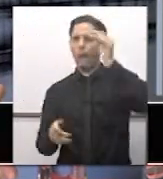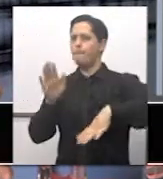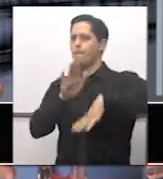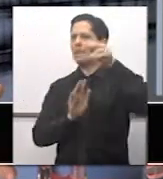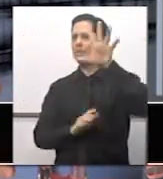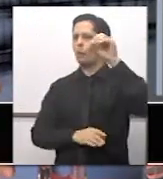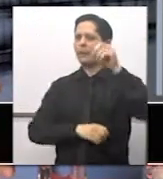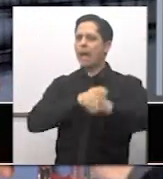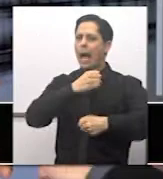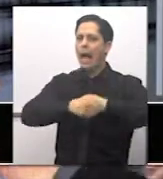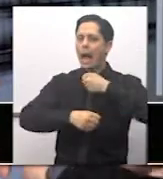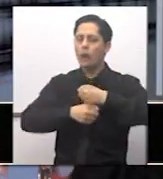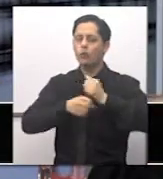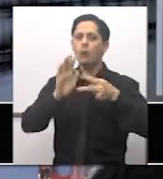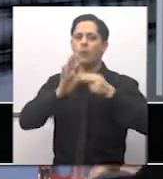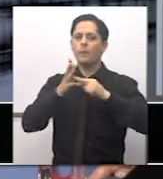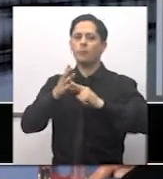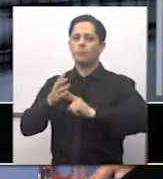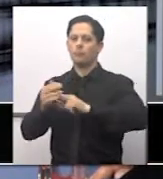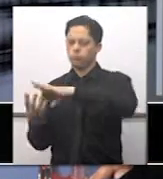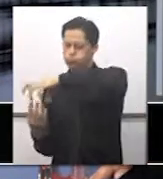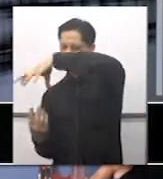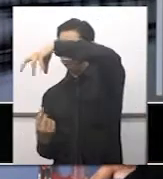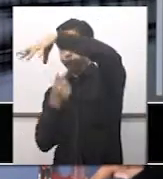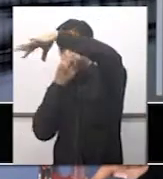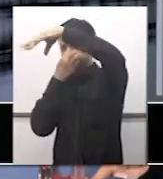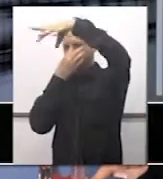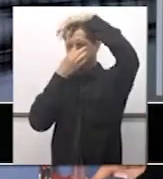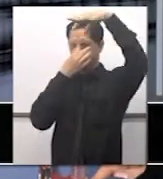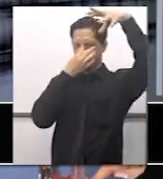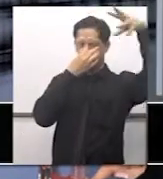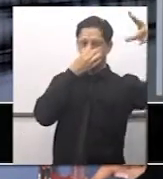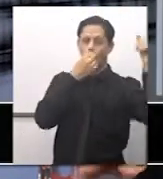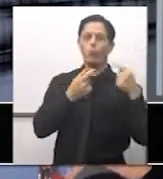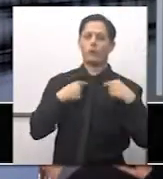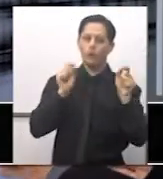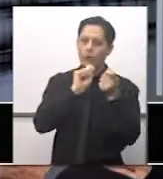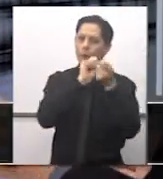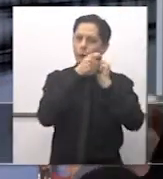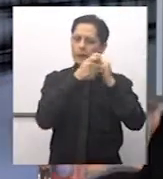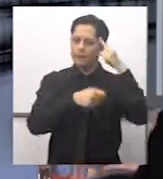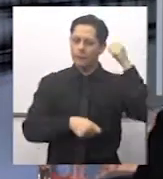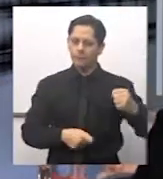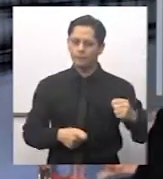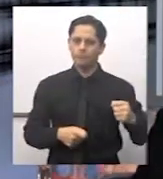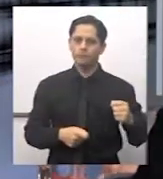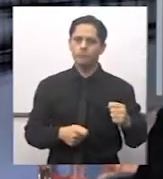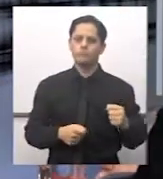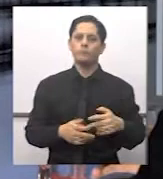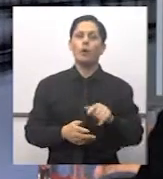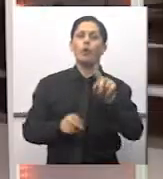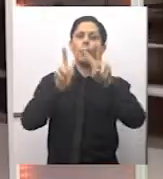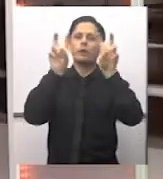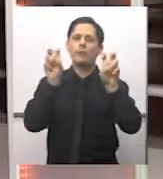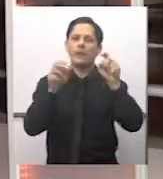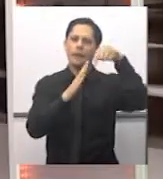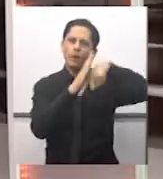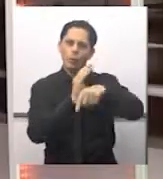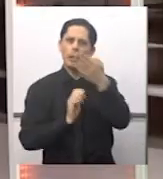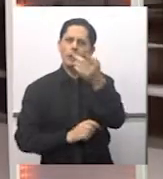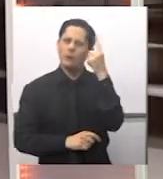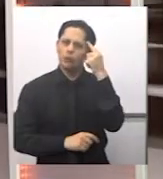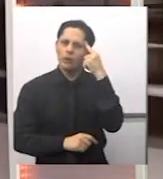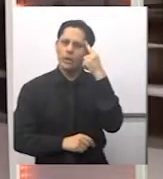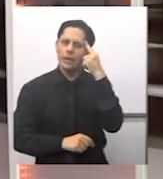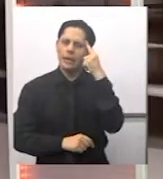50 años con este drama, uno tiene otra fuerza, Bernardo. Ahora, dentro de este mismo tema, ya que usted lo menciona, ¿pensó alguna